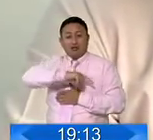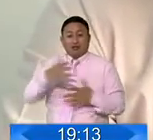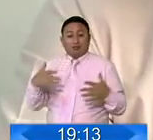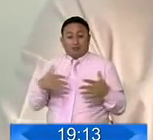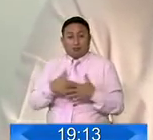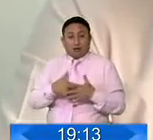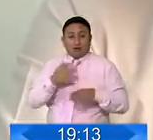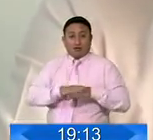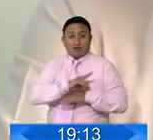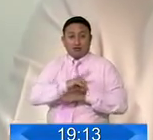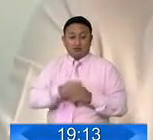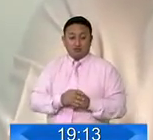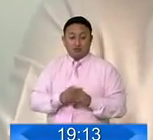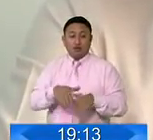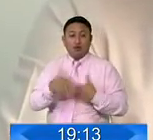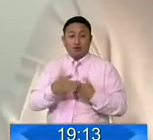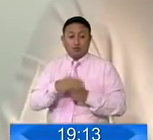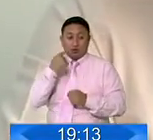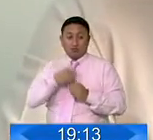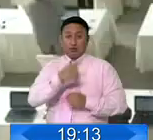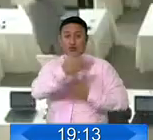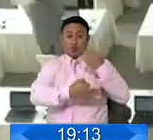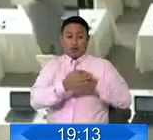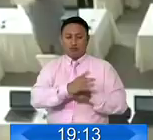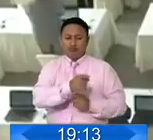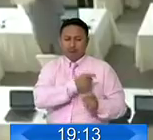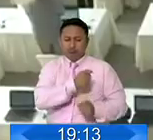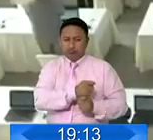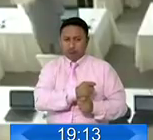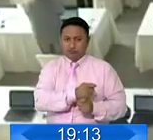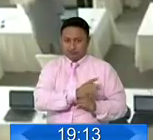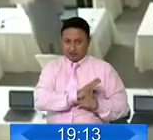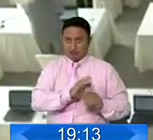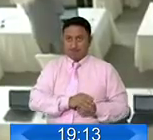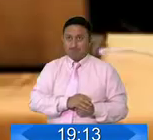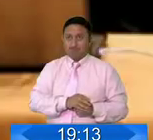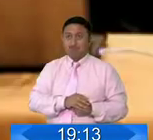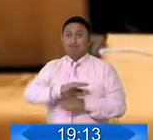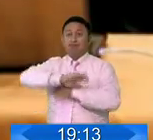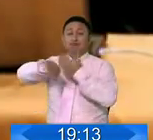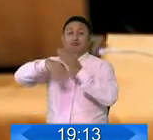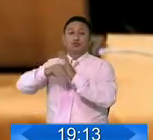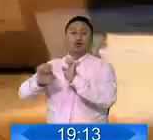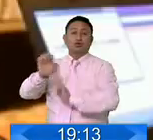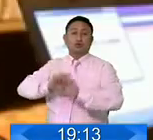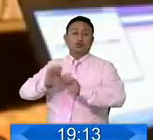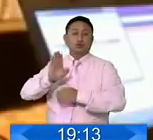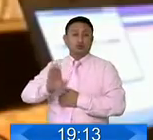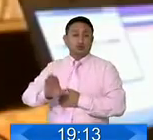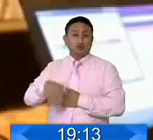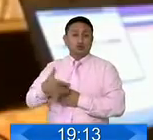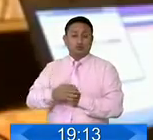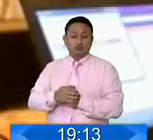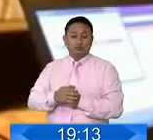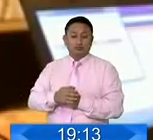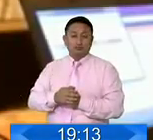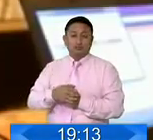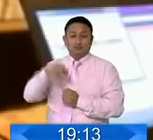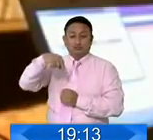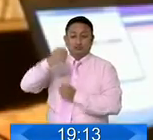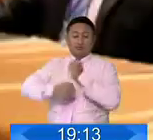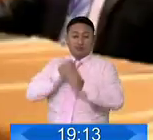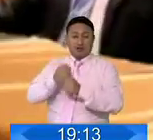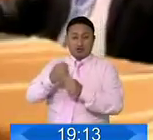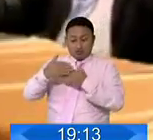Consejo a través de procesos persecutorios contra los jueces. La evaluación a todos los trabajadores de justicia se prevé se realicen durante el transcurso de este